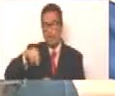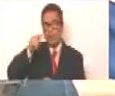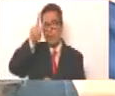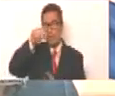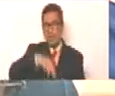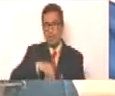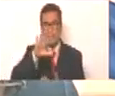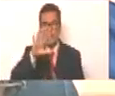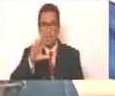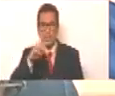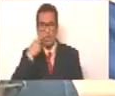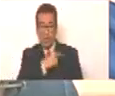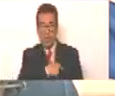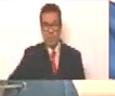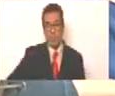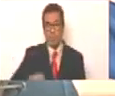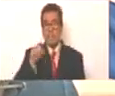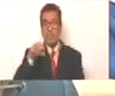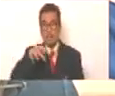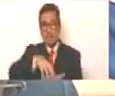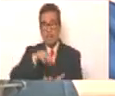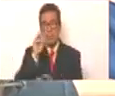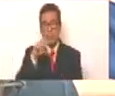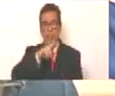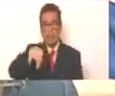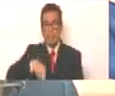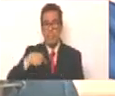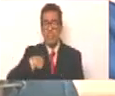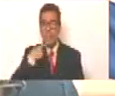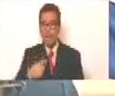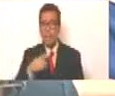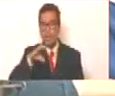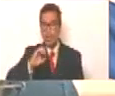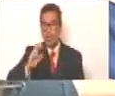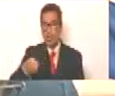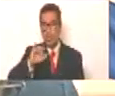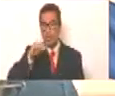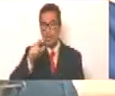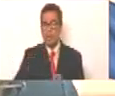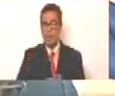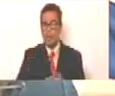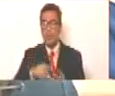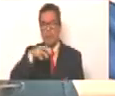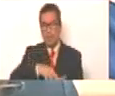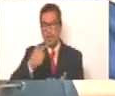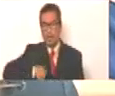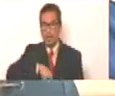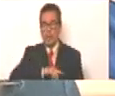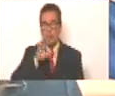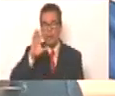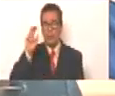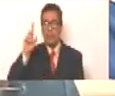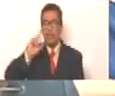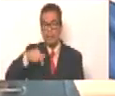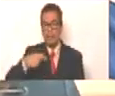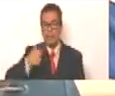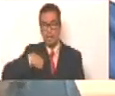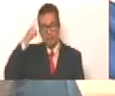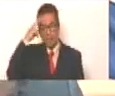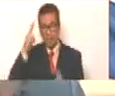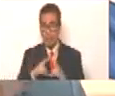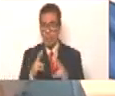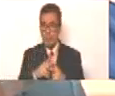siendo presidente de esta Asamblea Nacional, declaró al Cocuy como patrimonio de nuestra nación. Para él también nuestro reconocimiento de que estamos